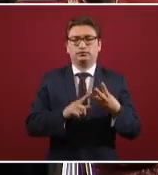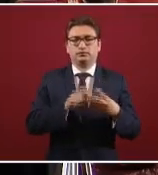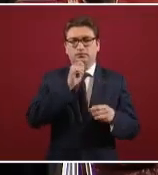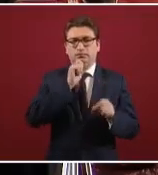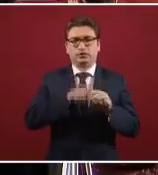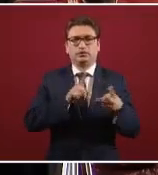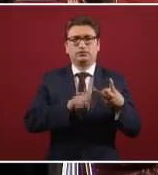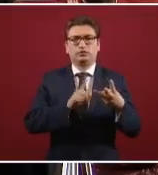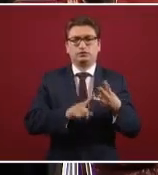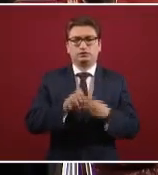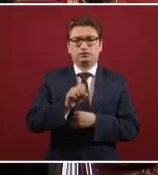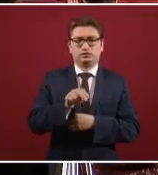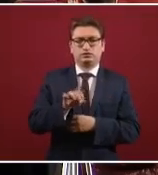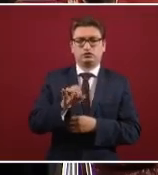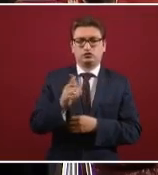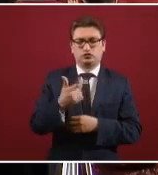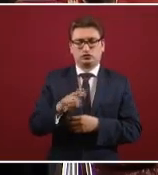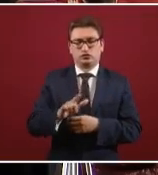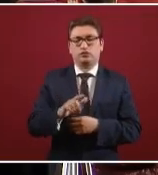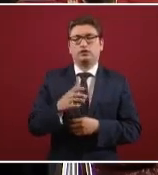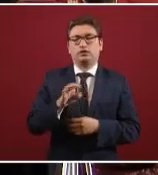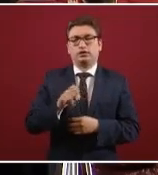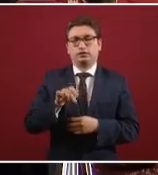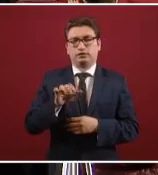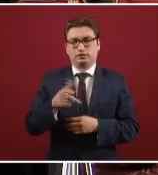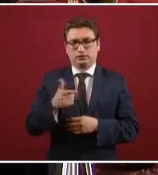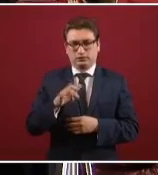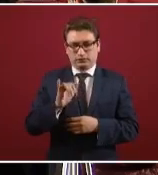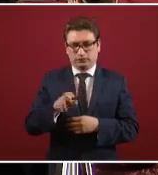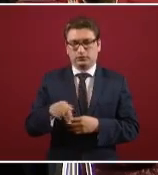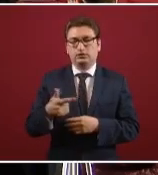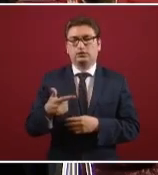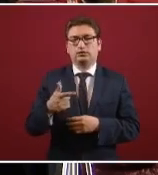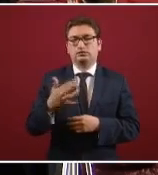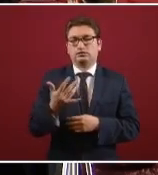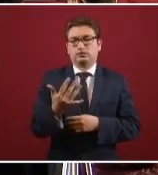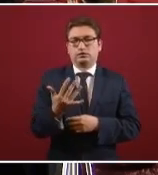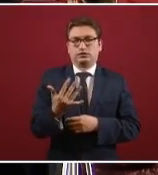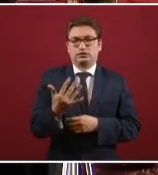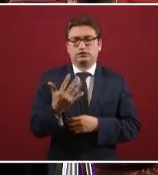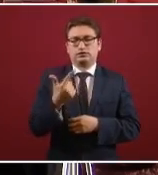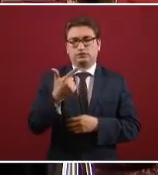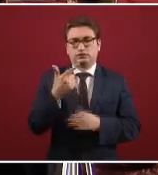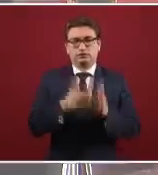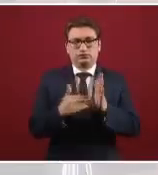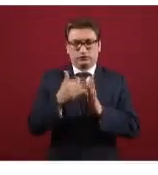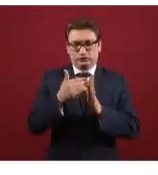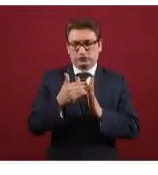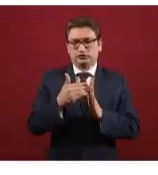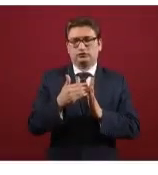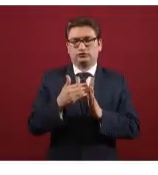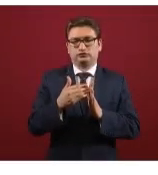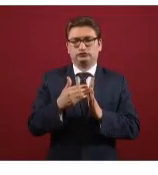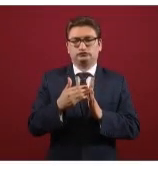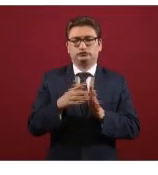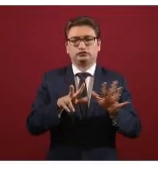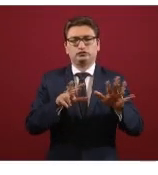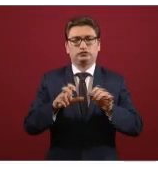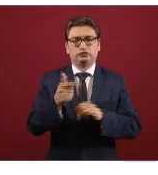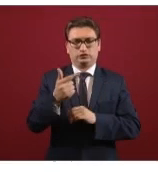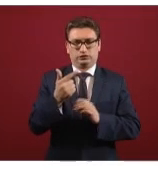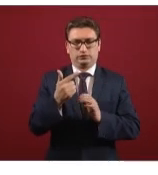quedó para samsung energy con un monto de 57 millones 807 mil